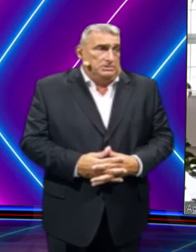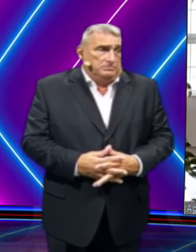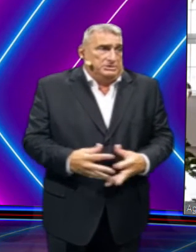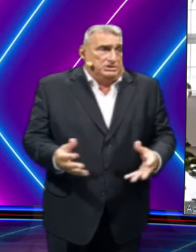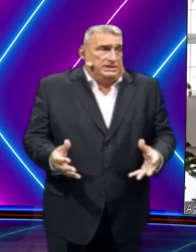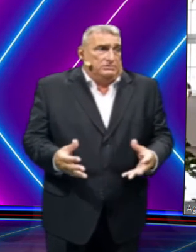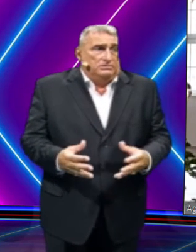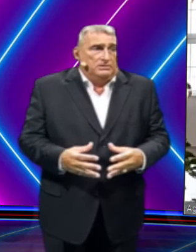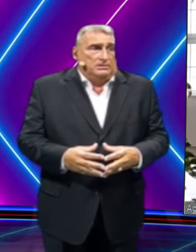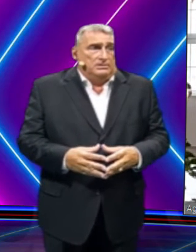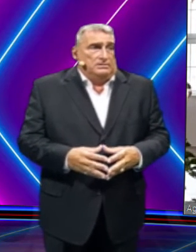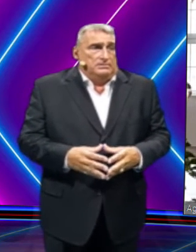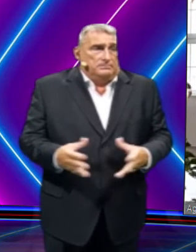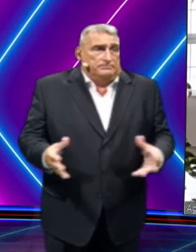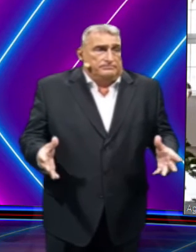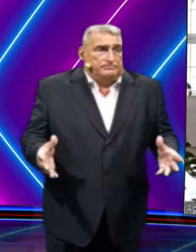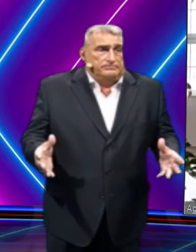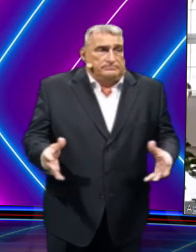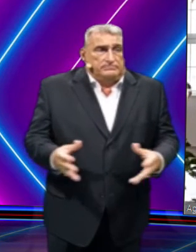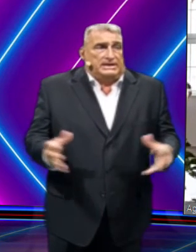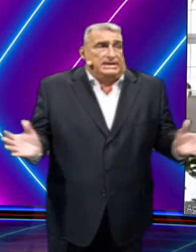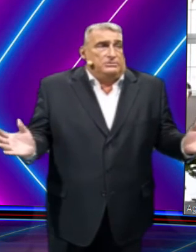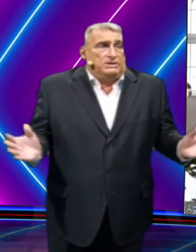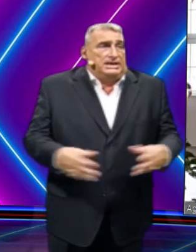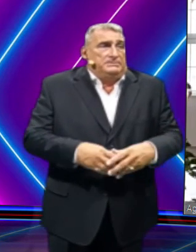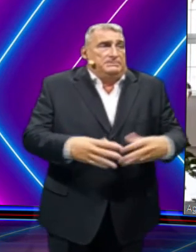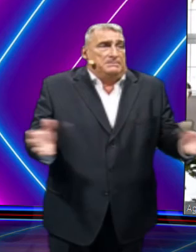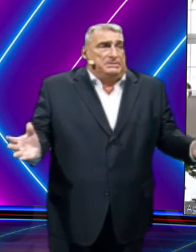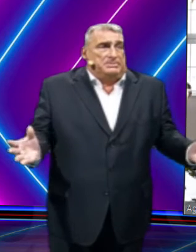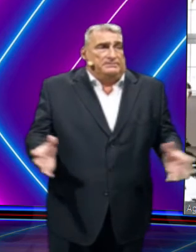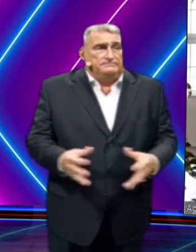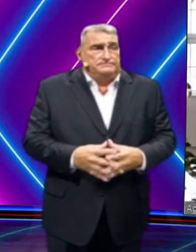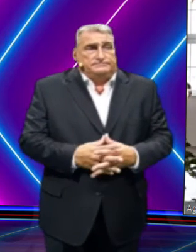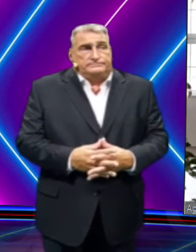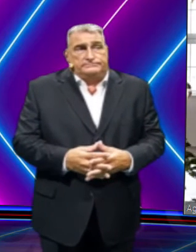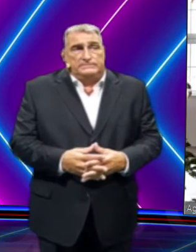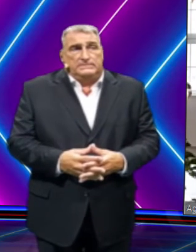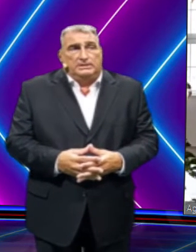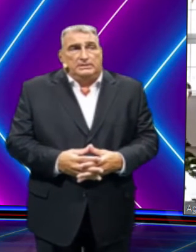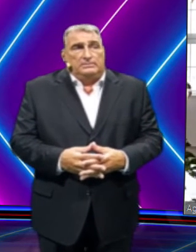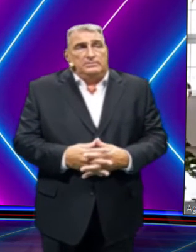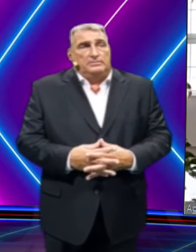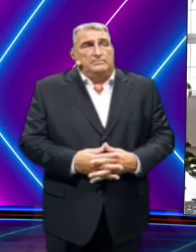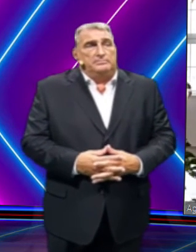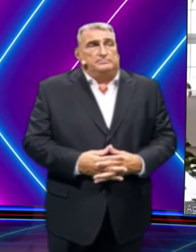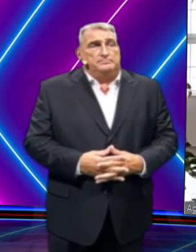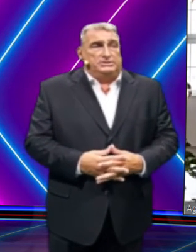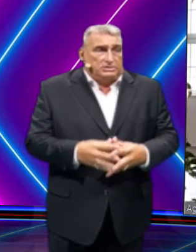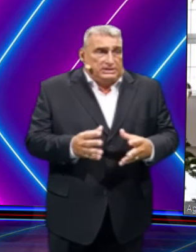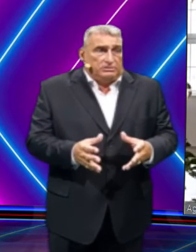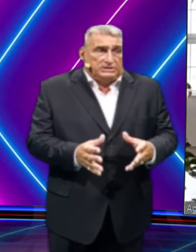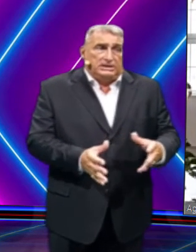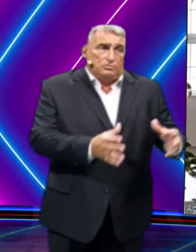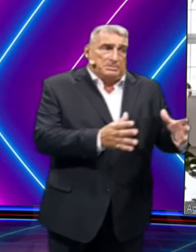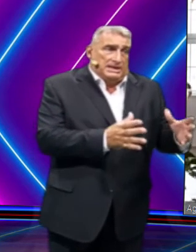bueno, por eso le digo. 3.000 dólares. Acá no, acá Sería viva más o la menos pepa. pesos en. Por eso le digo